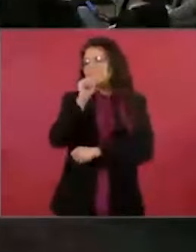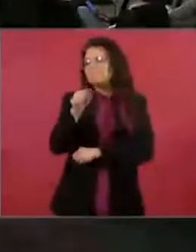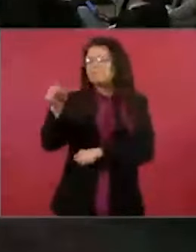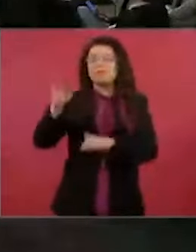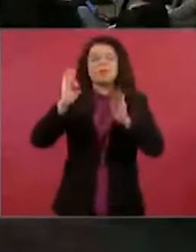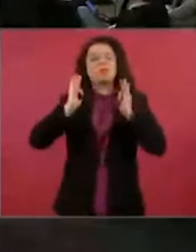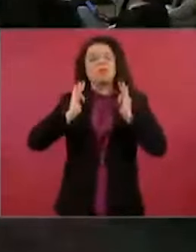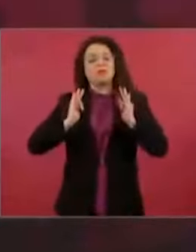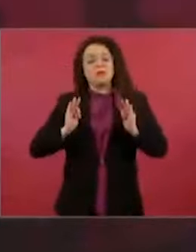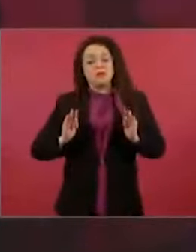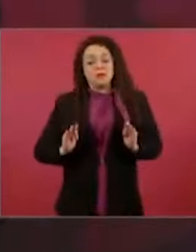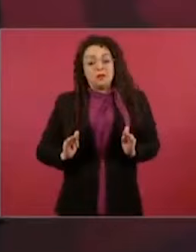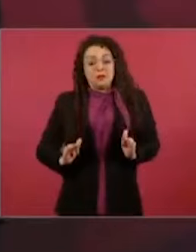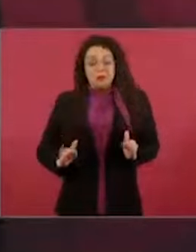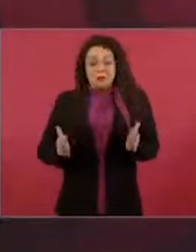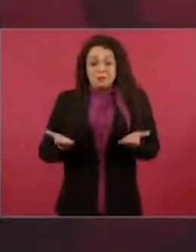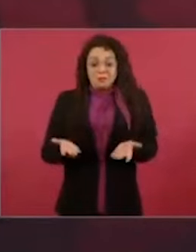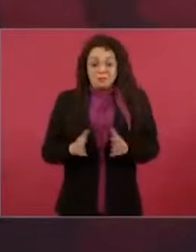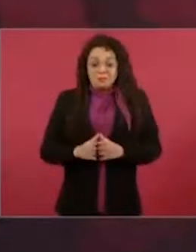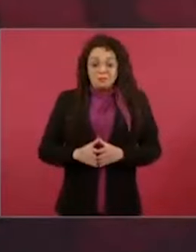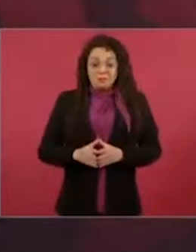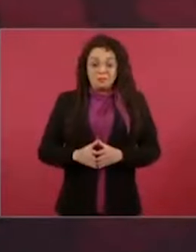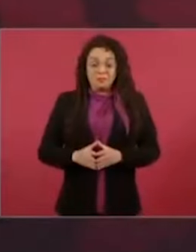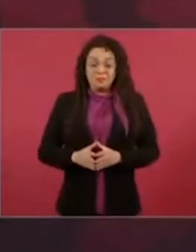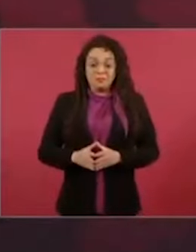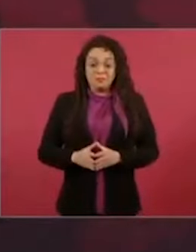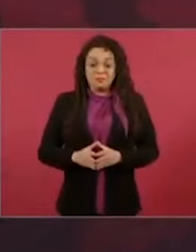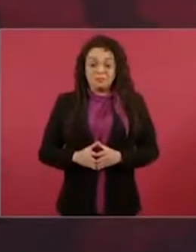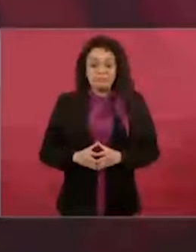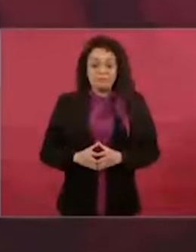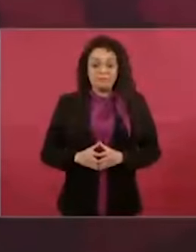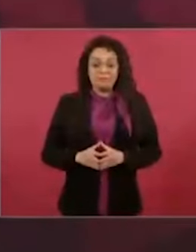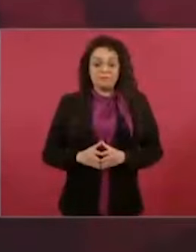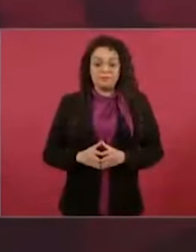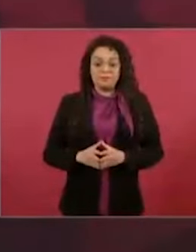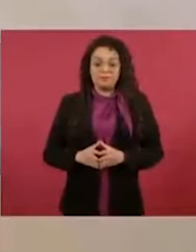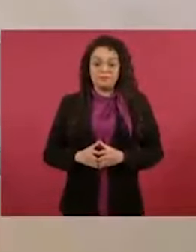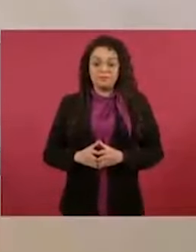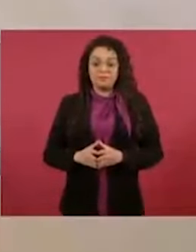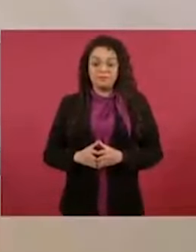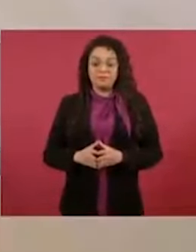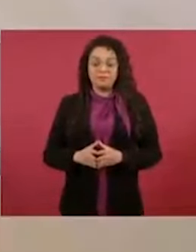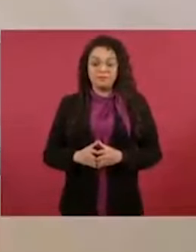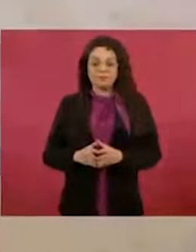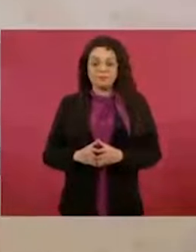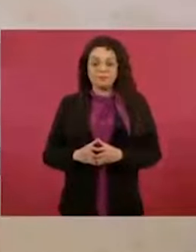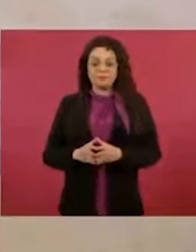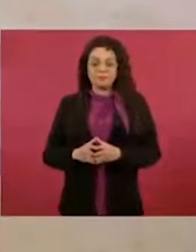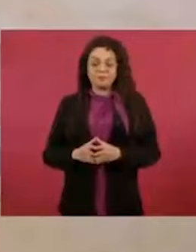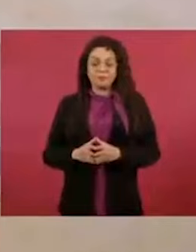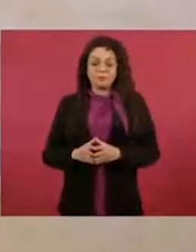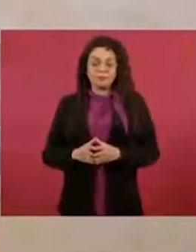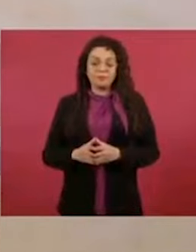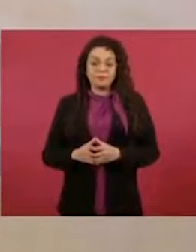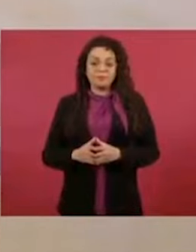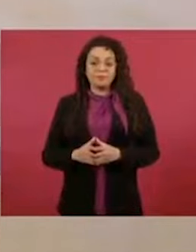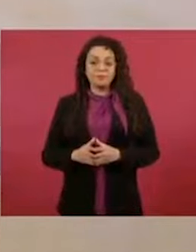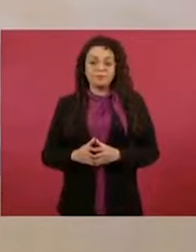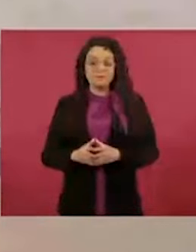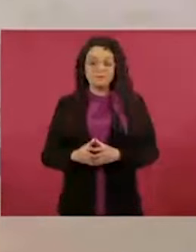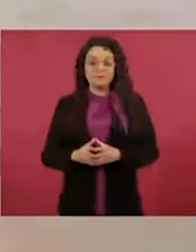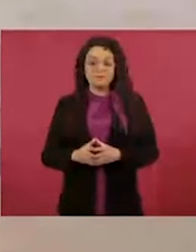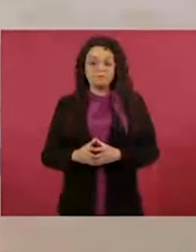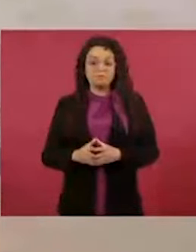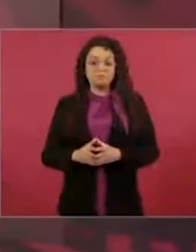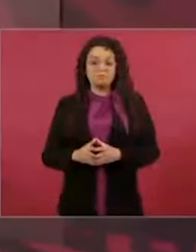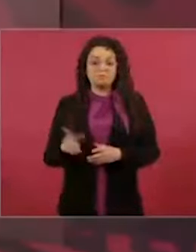básica bien cuando llegó el reporte de las obras del tren Maya muchos datos muy importantes se dieron el día de hoy entre entre ellos que